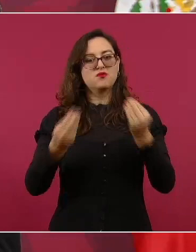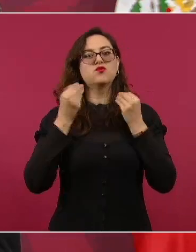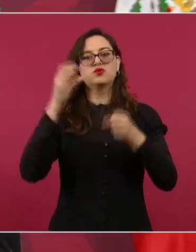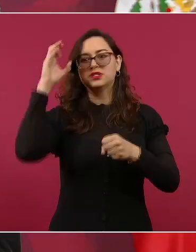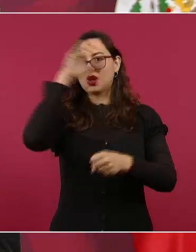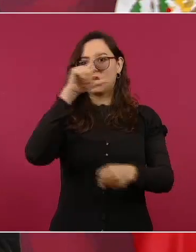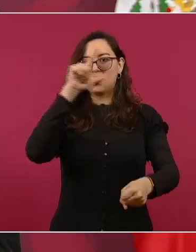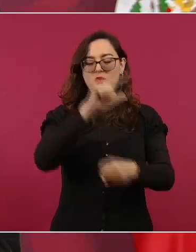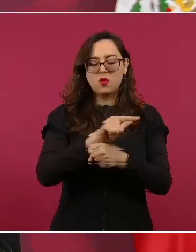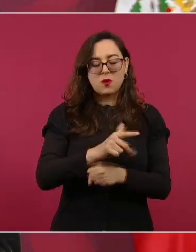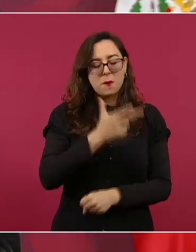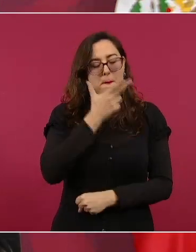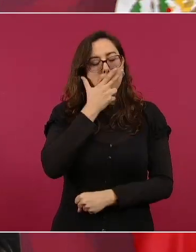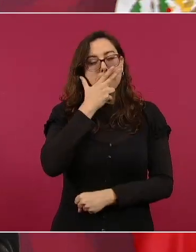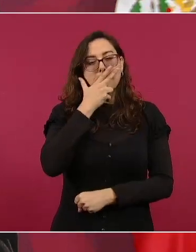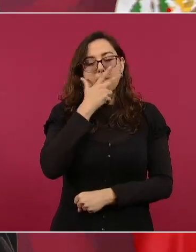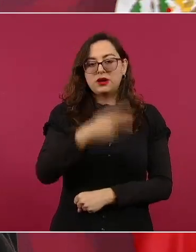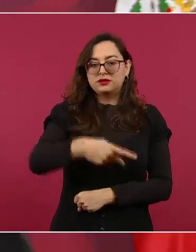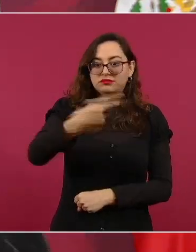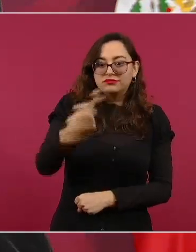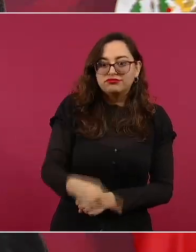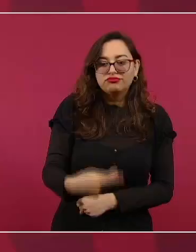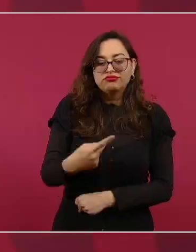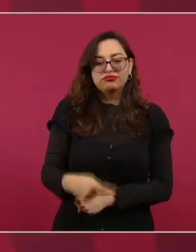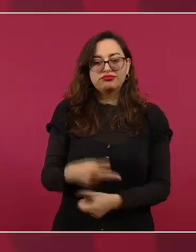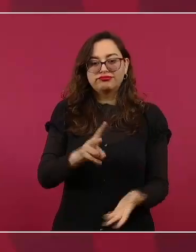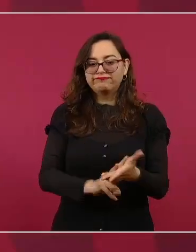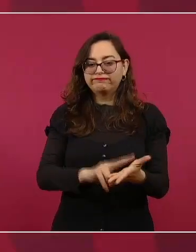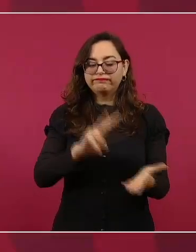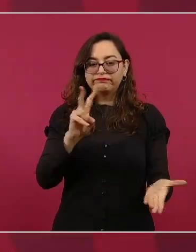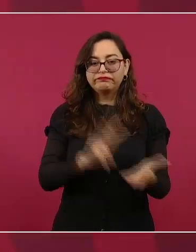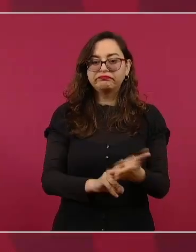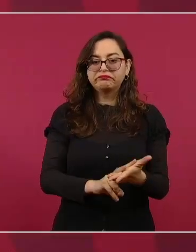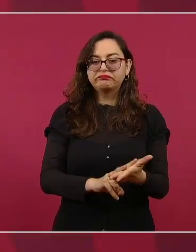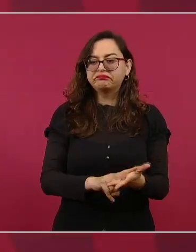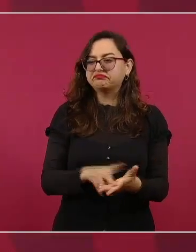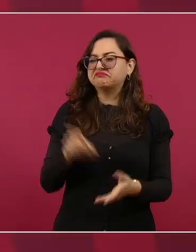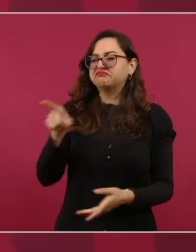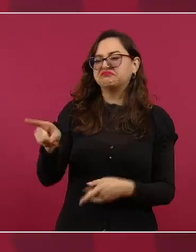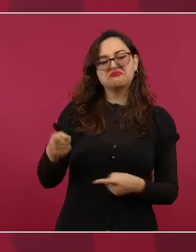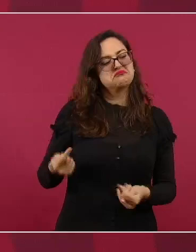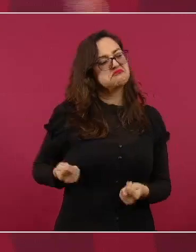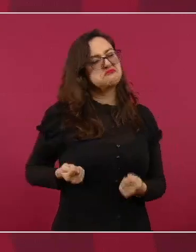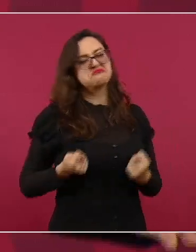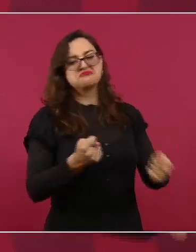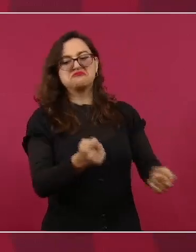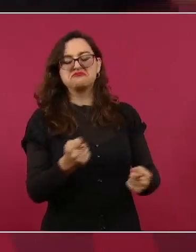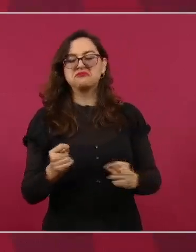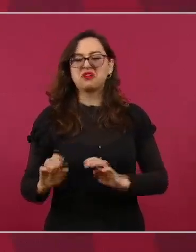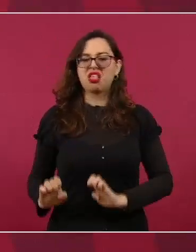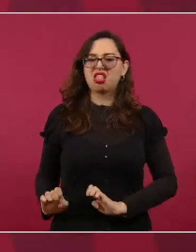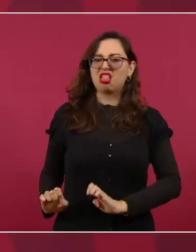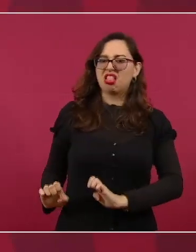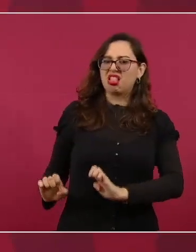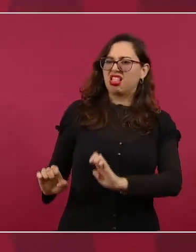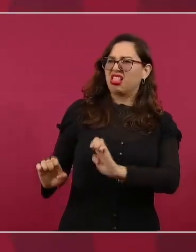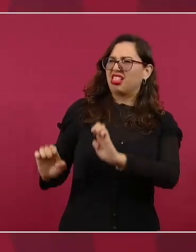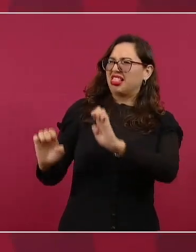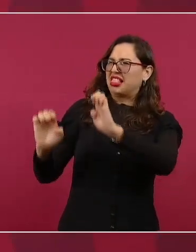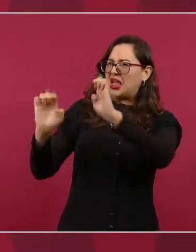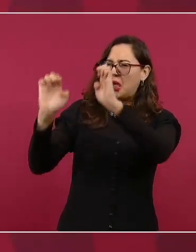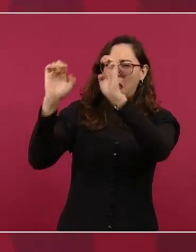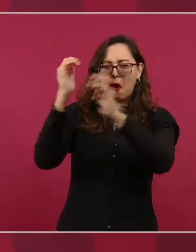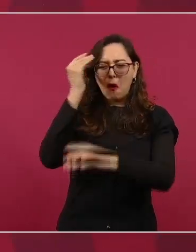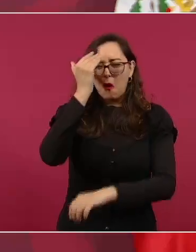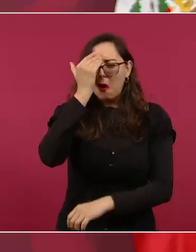culturales, históricas, más importantes del país. Y ahí un adefesio, un